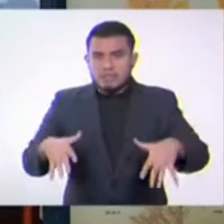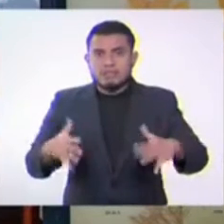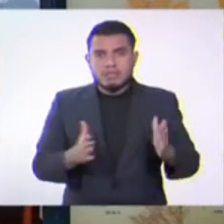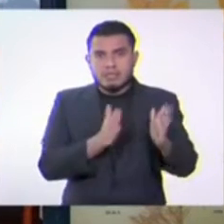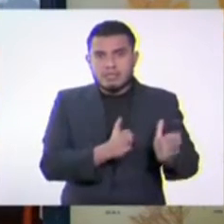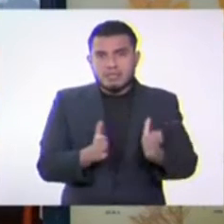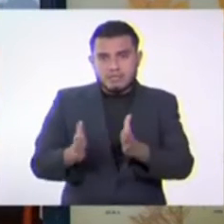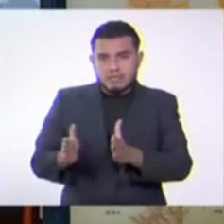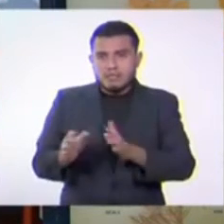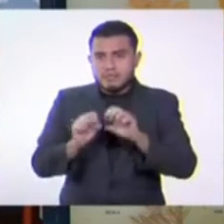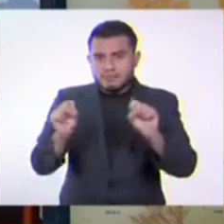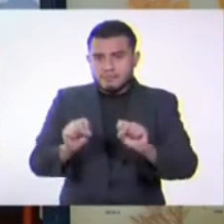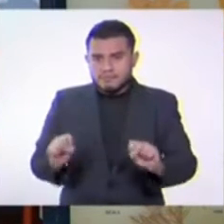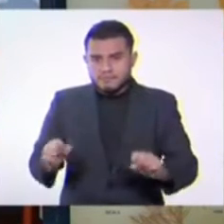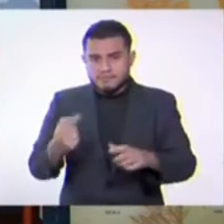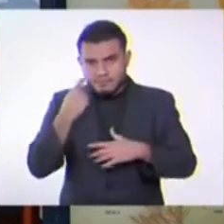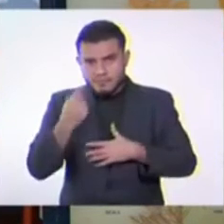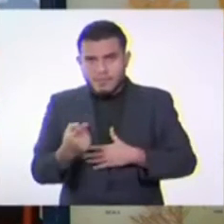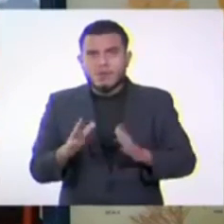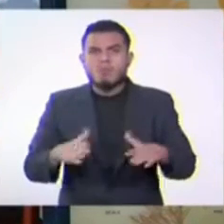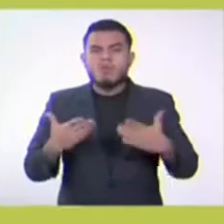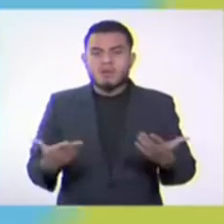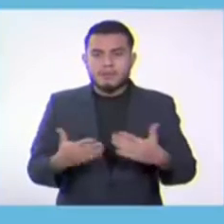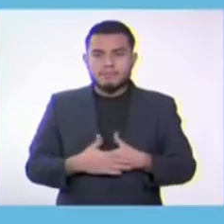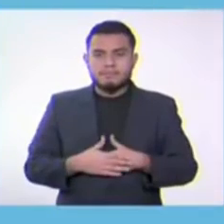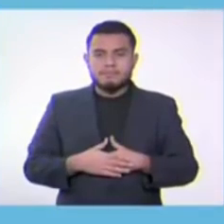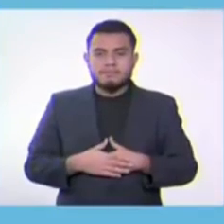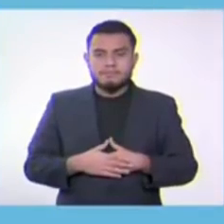muy complejos. Veamos por qué.